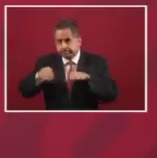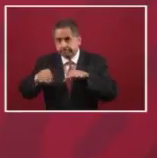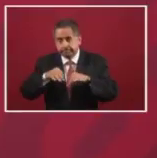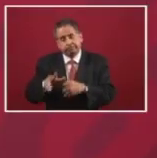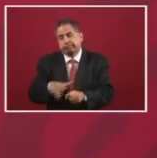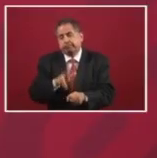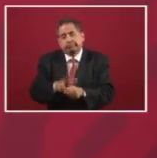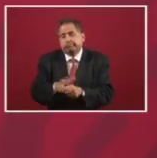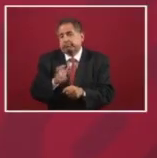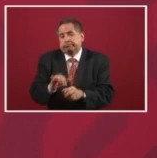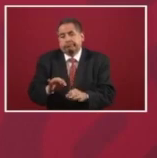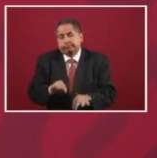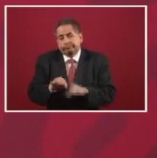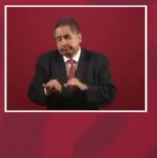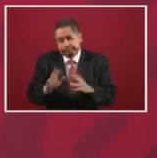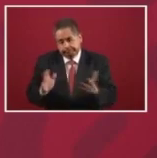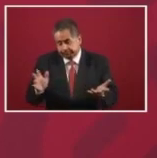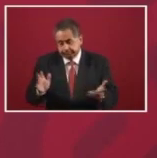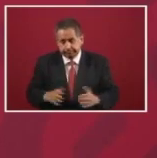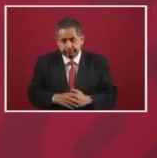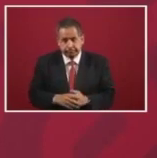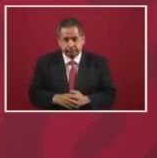normales.